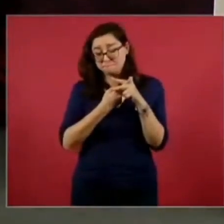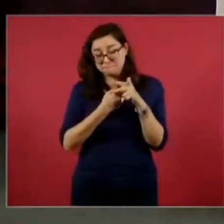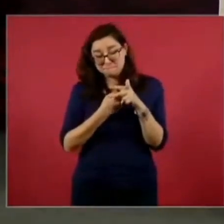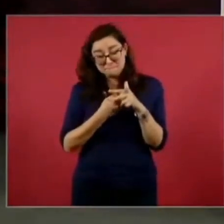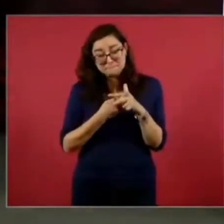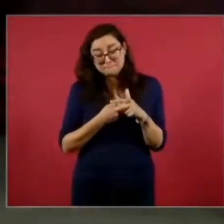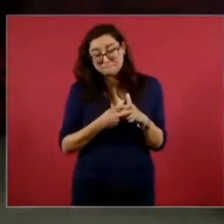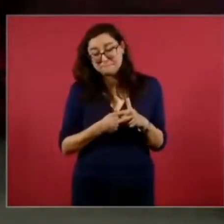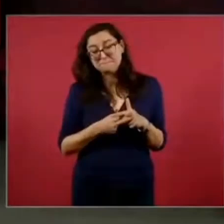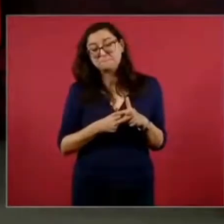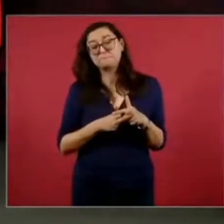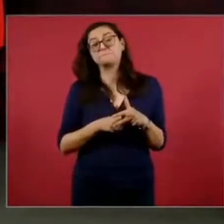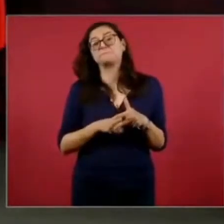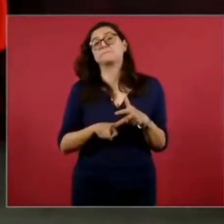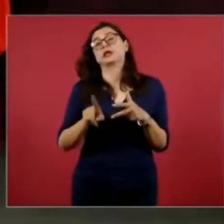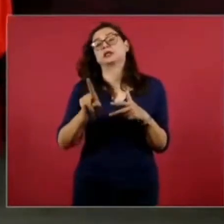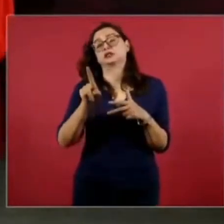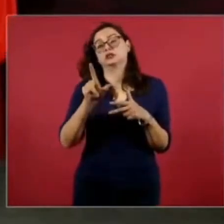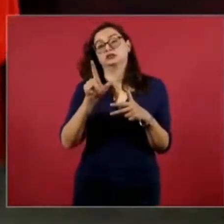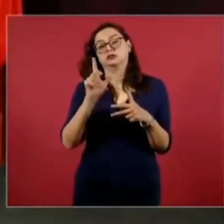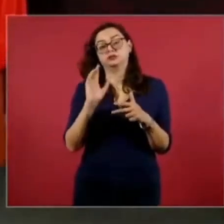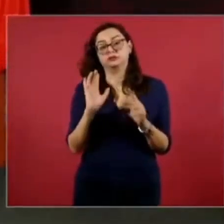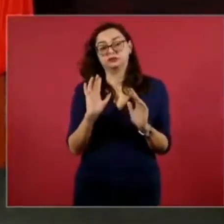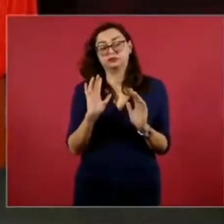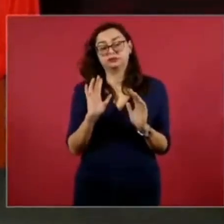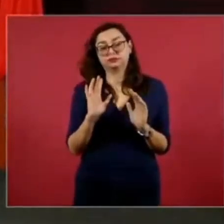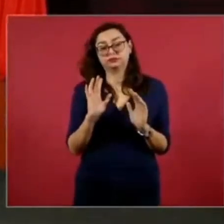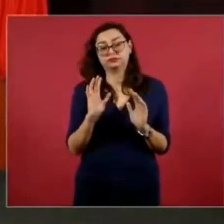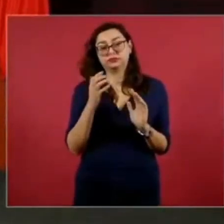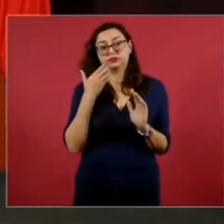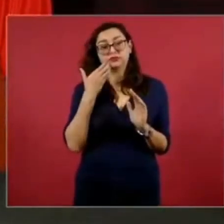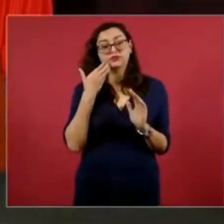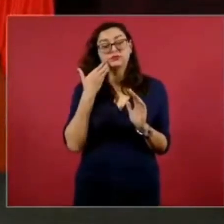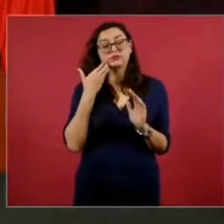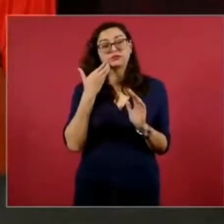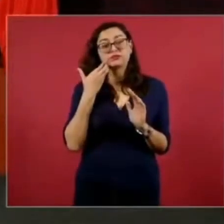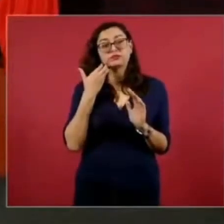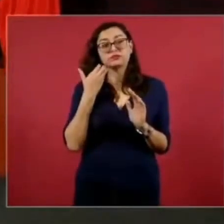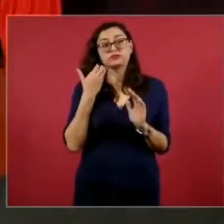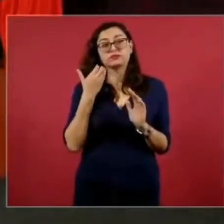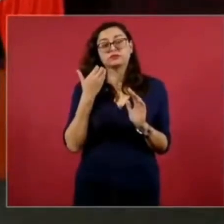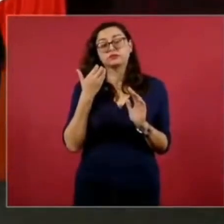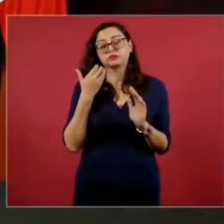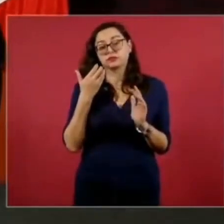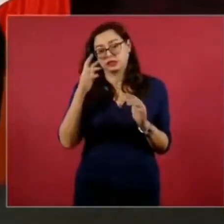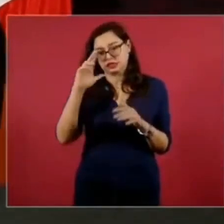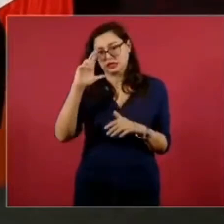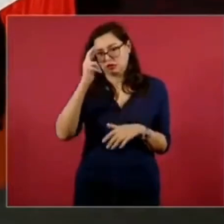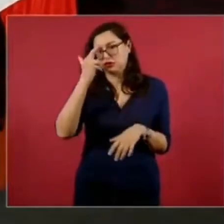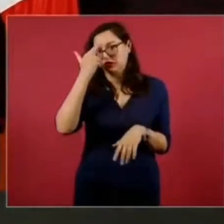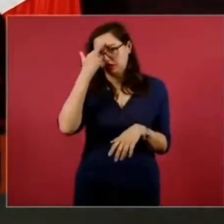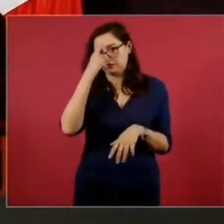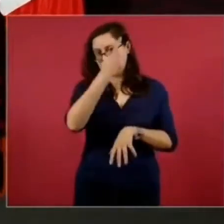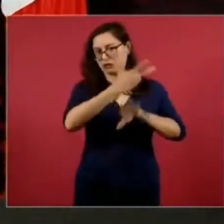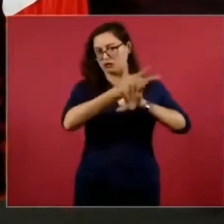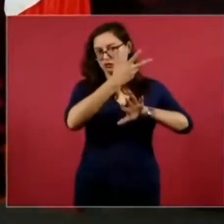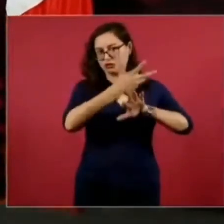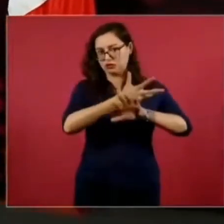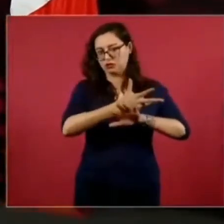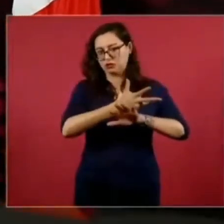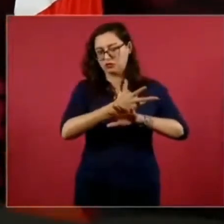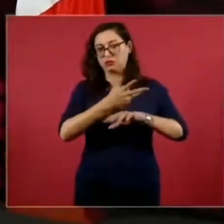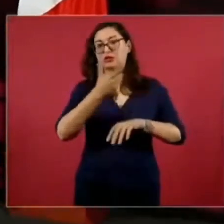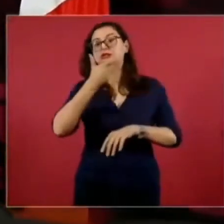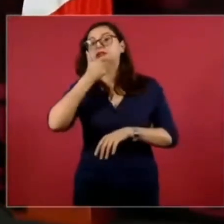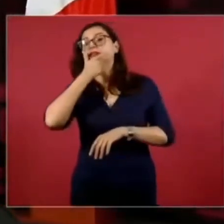eh migrantes que llegan a Estados Unidos de Inglaterra eh